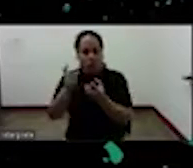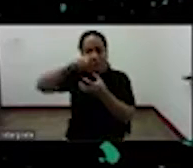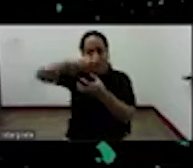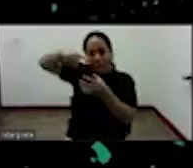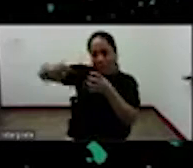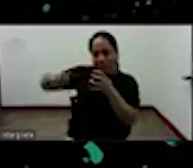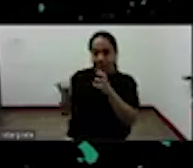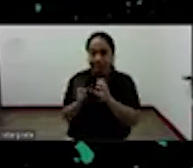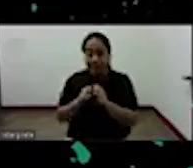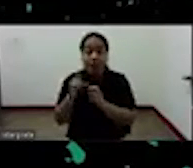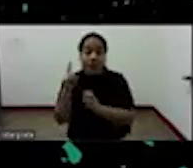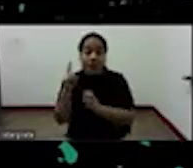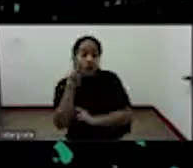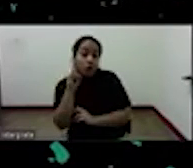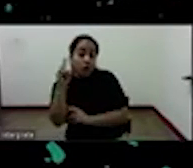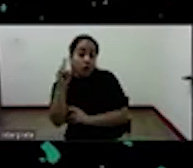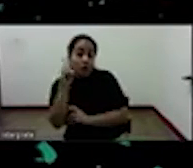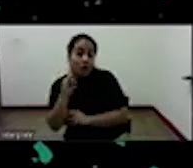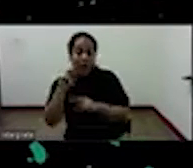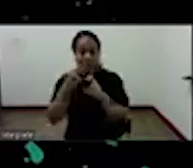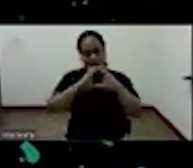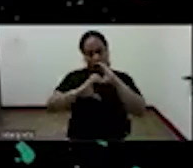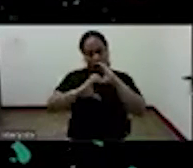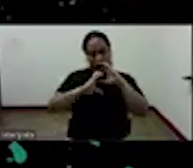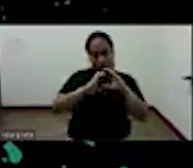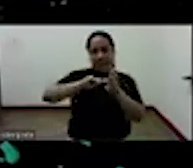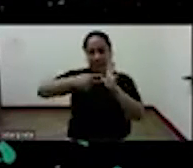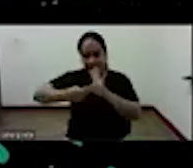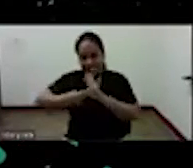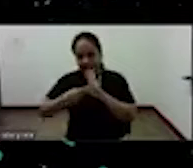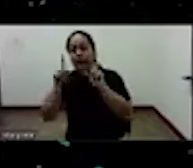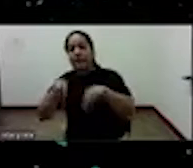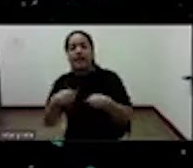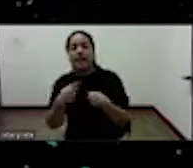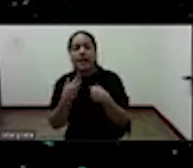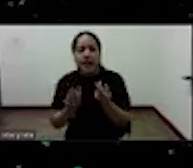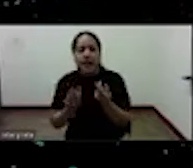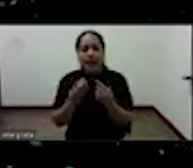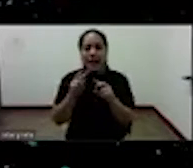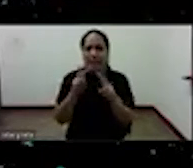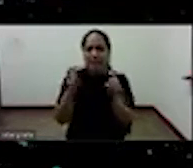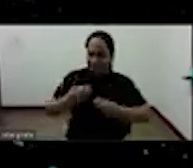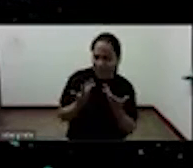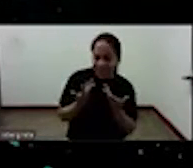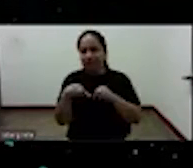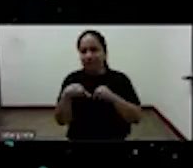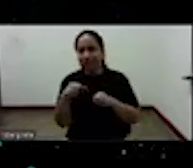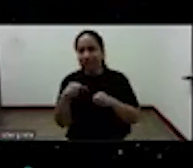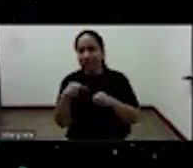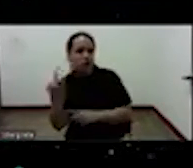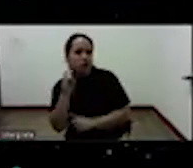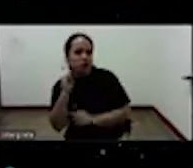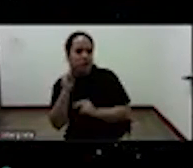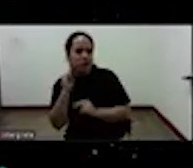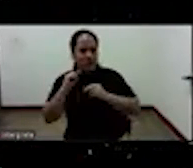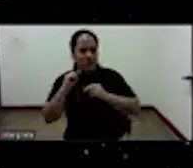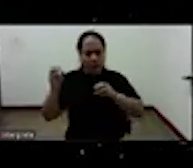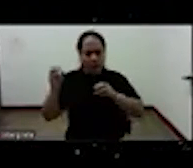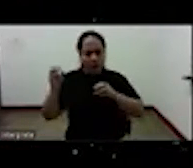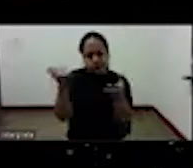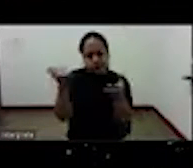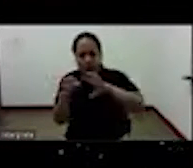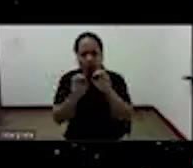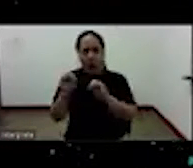es comunicación, la escucha es supervivencia, la escucha es creación, la escucha es erótica, la escucha